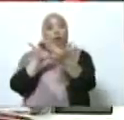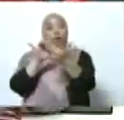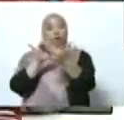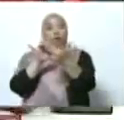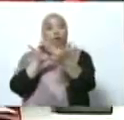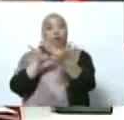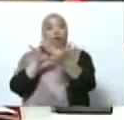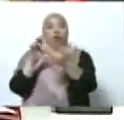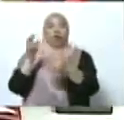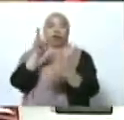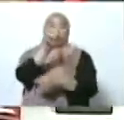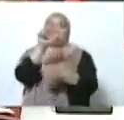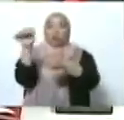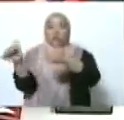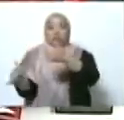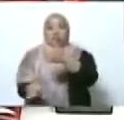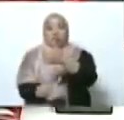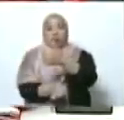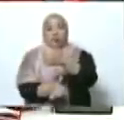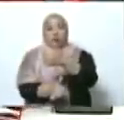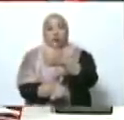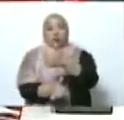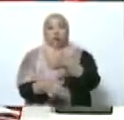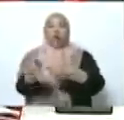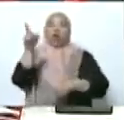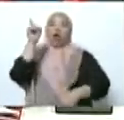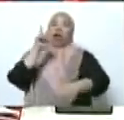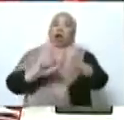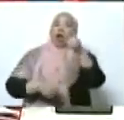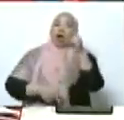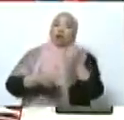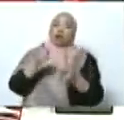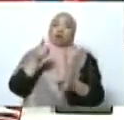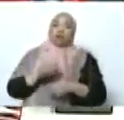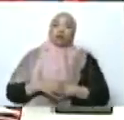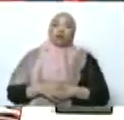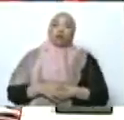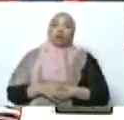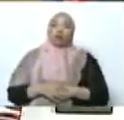que las vicepresidencias iban algunas a ser